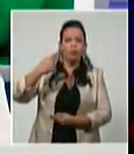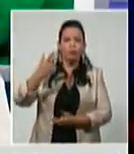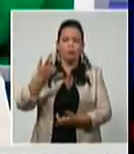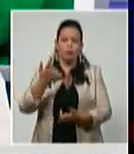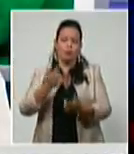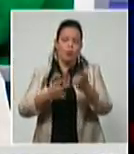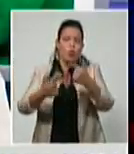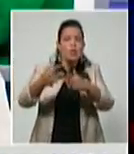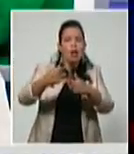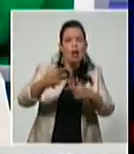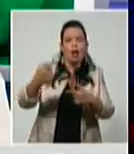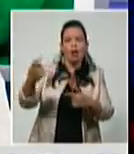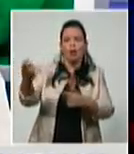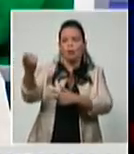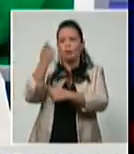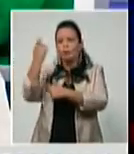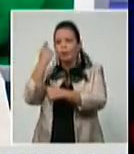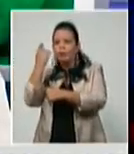todas